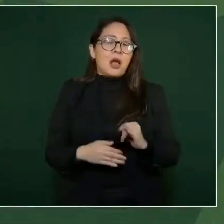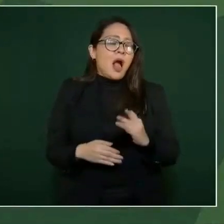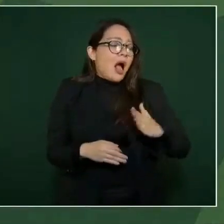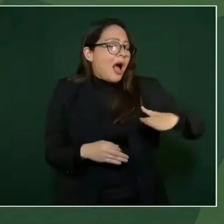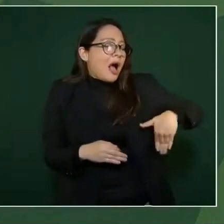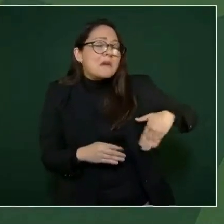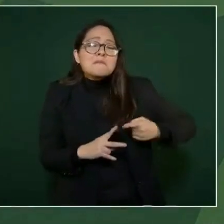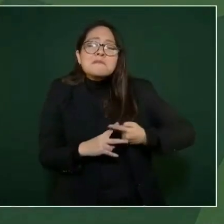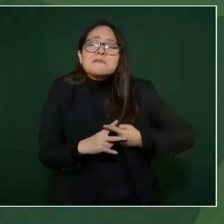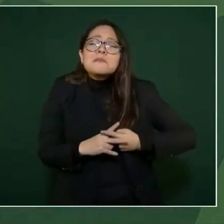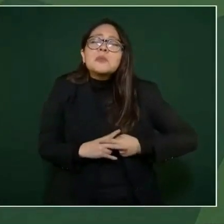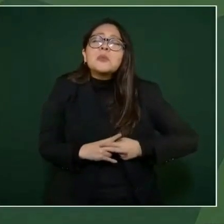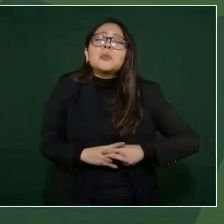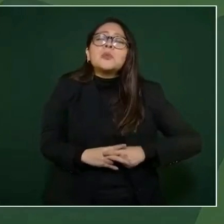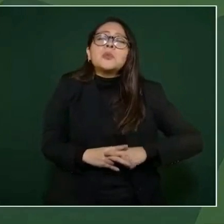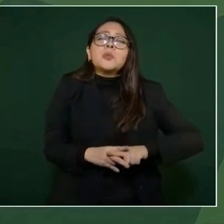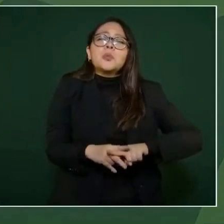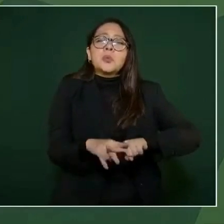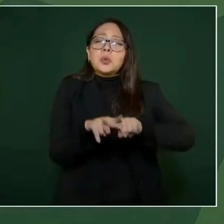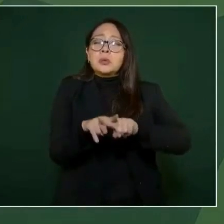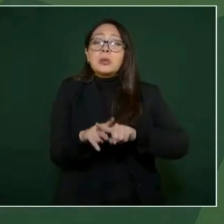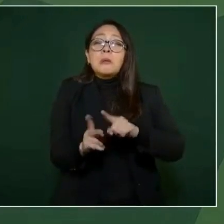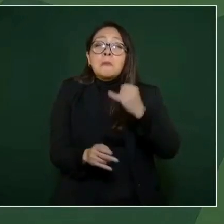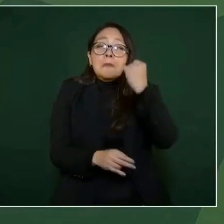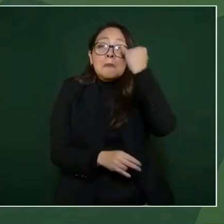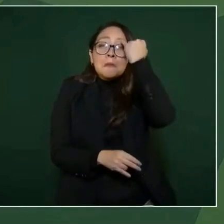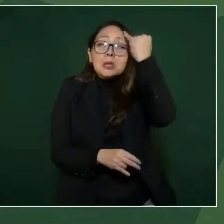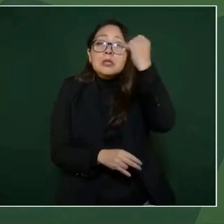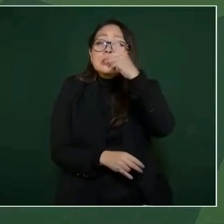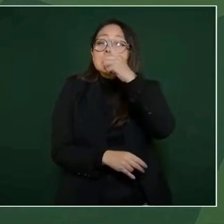Pues son 3 siglos de dominación